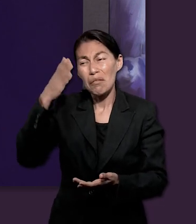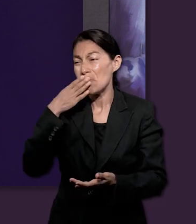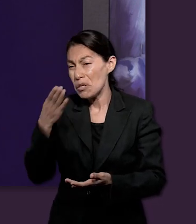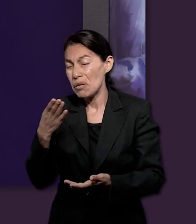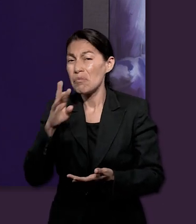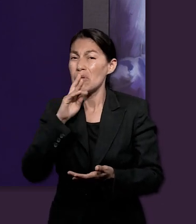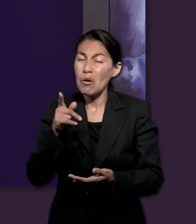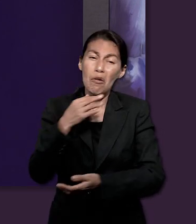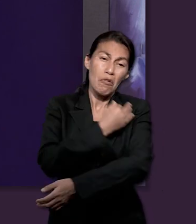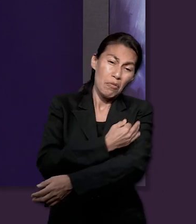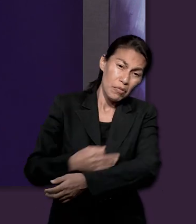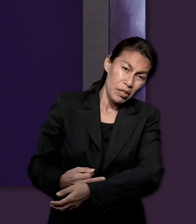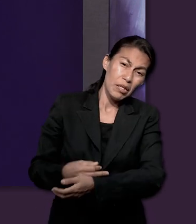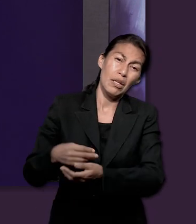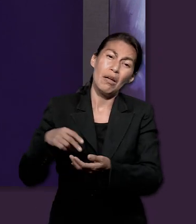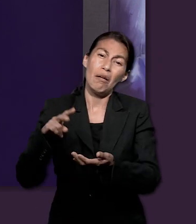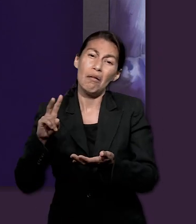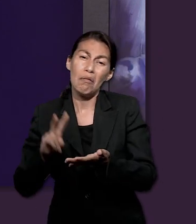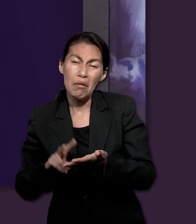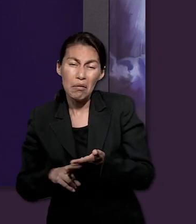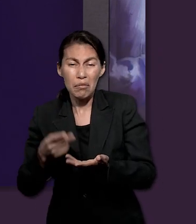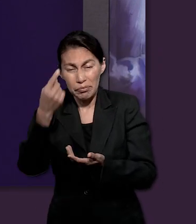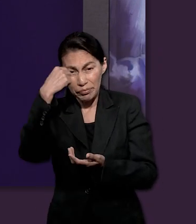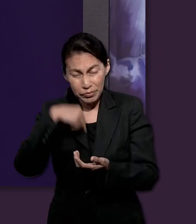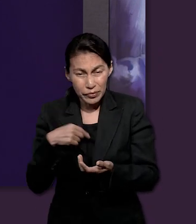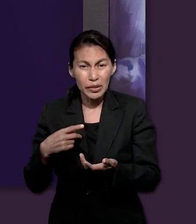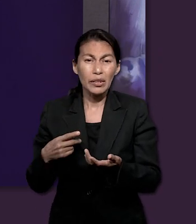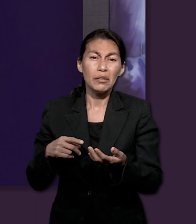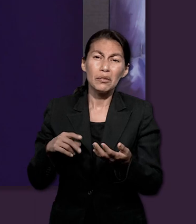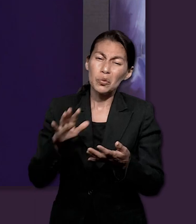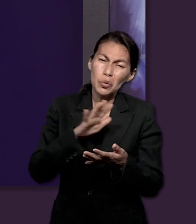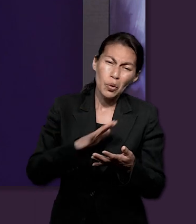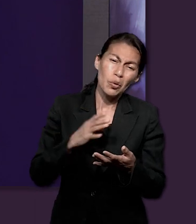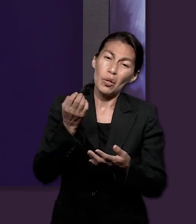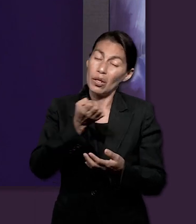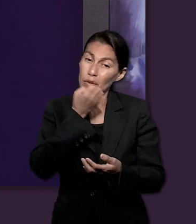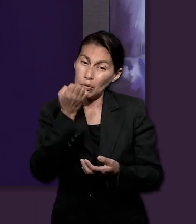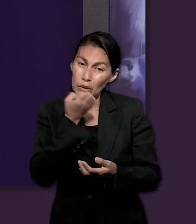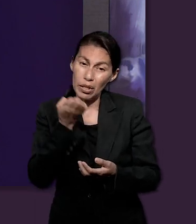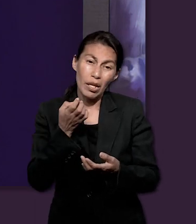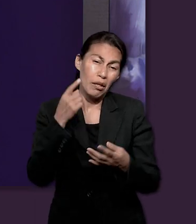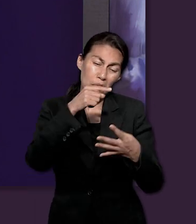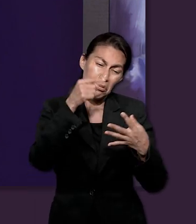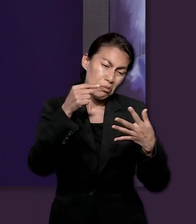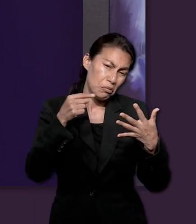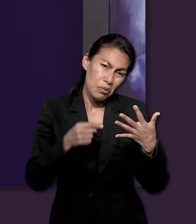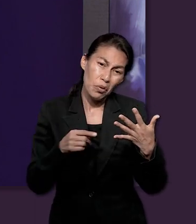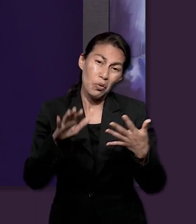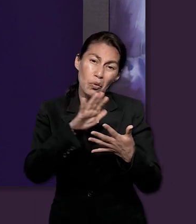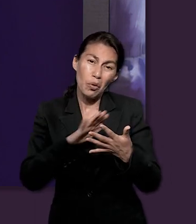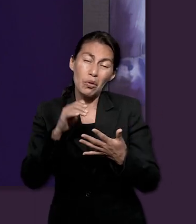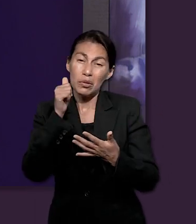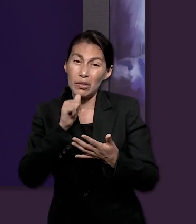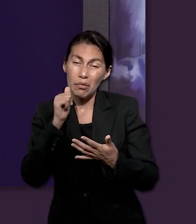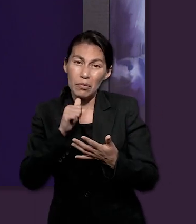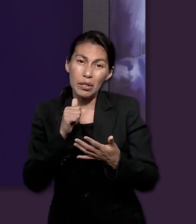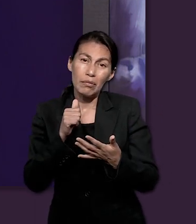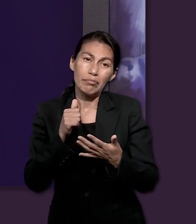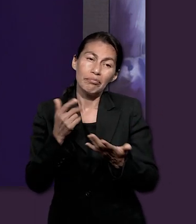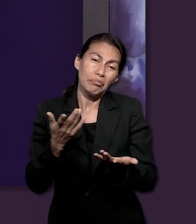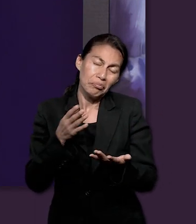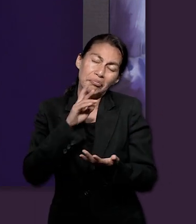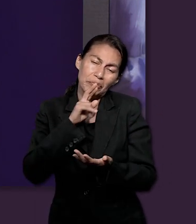valores, en la vida familiar, en la vida escolar, en todos los aspectos de nuestra vida, ¿no?